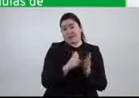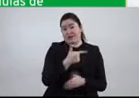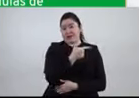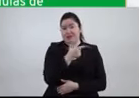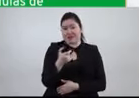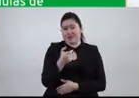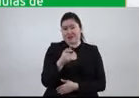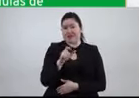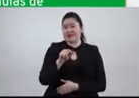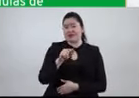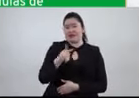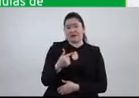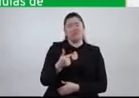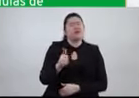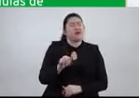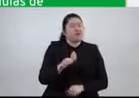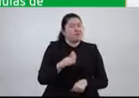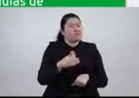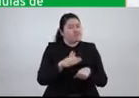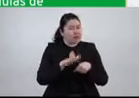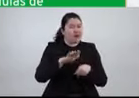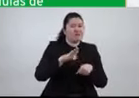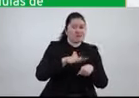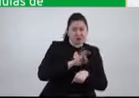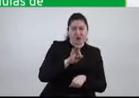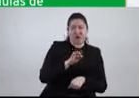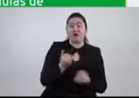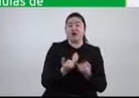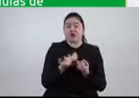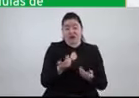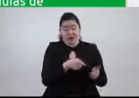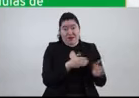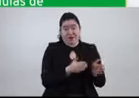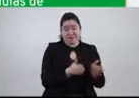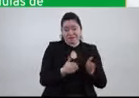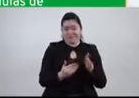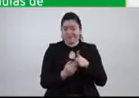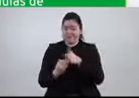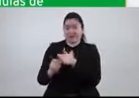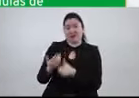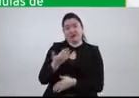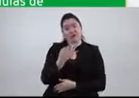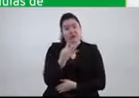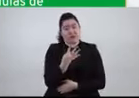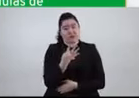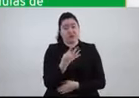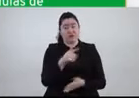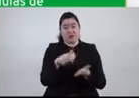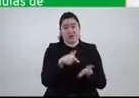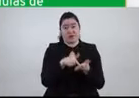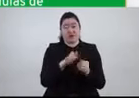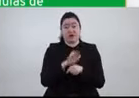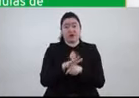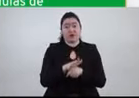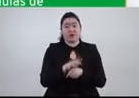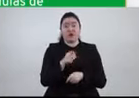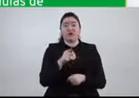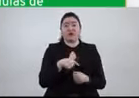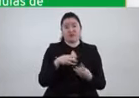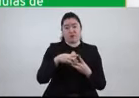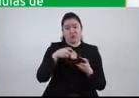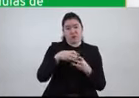7.776, bueno, no máxima, porque podemos vacunar más, 54 células por sede. Una de ellas será la Universidad